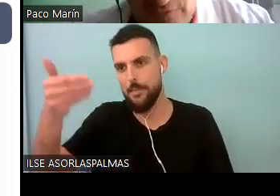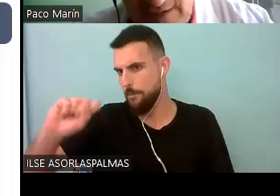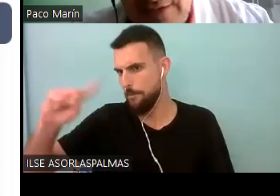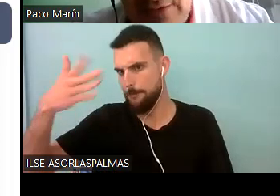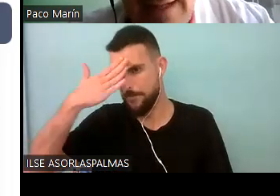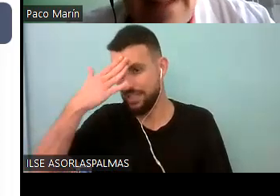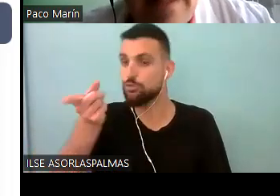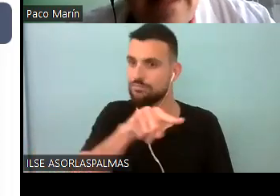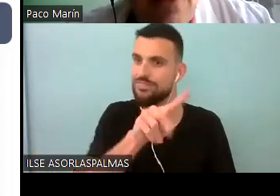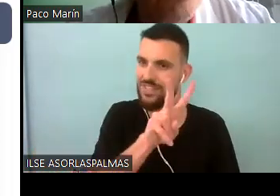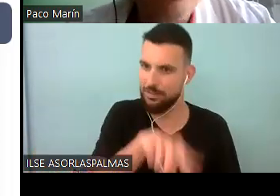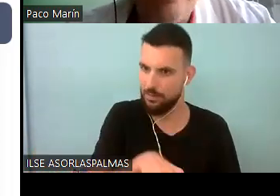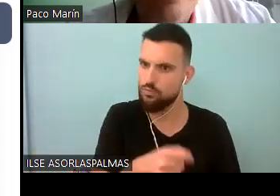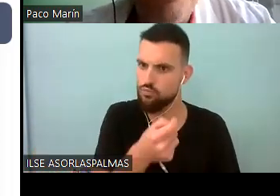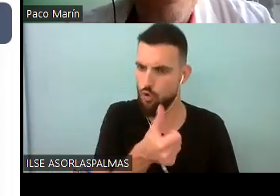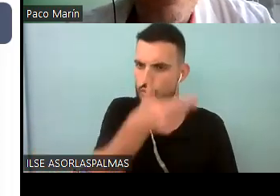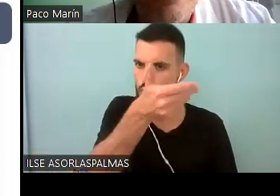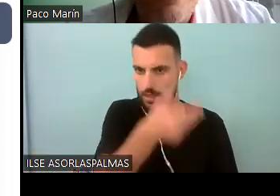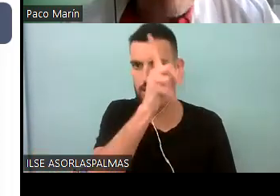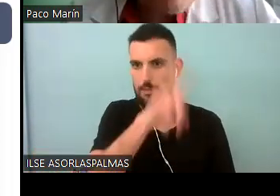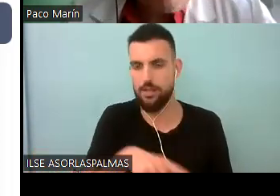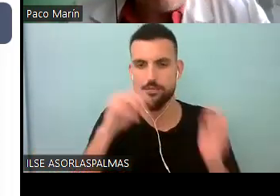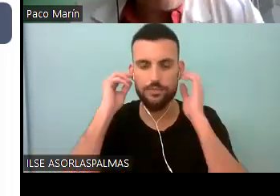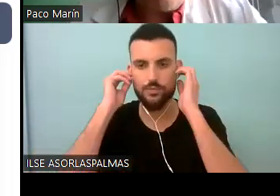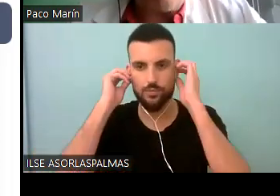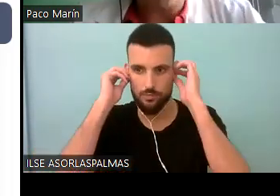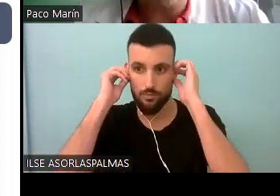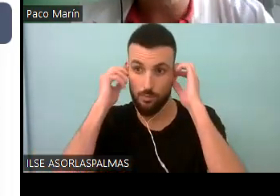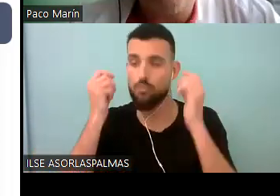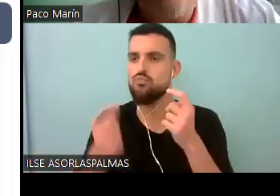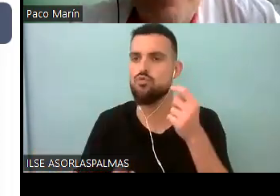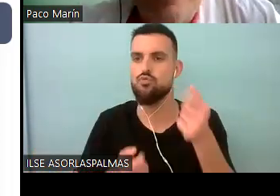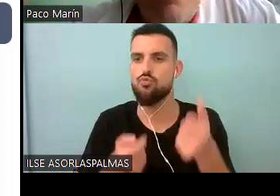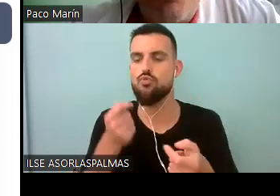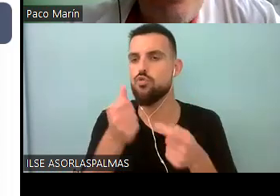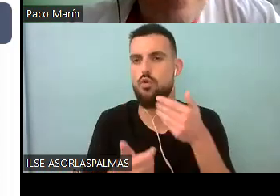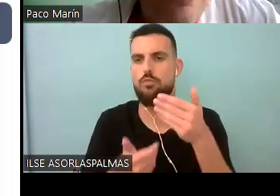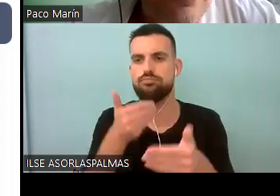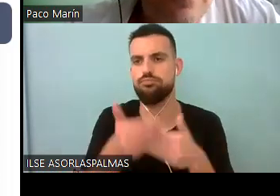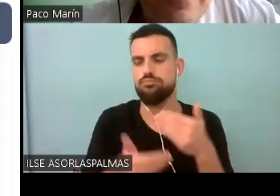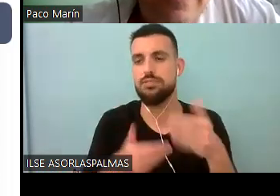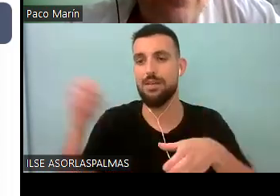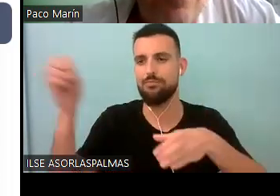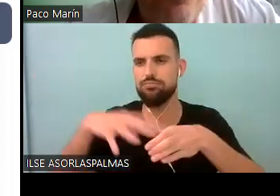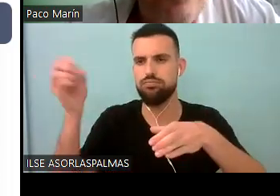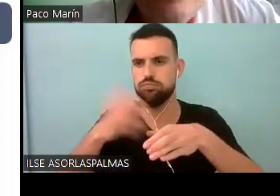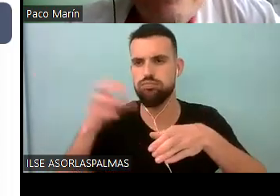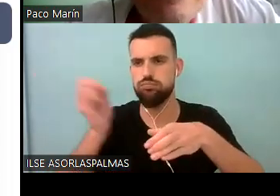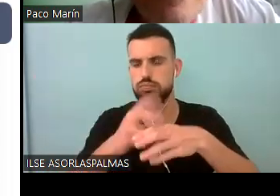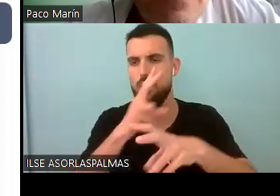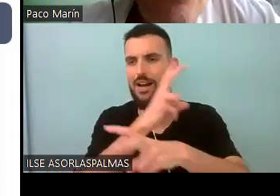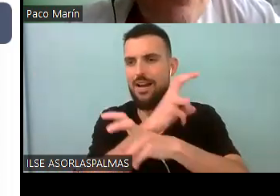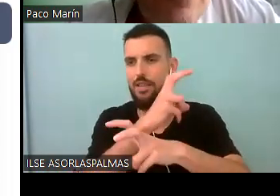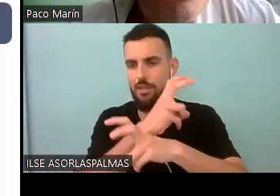la fracción K2 cada vez se ve más implicada en todo el proceso de depósito de calcio en los huesos.